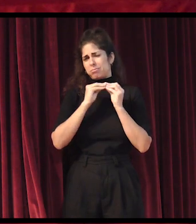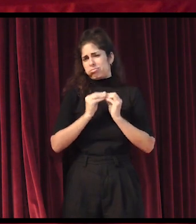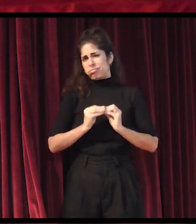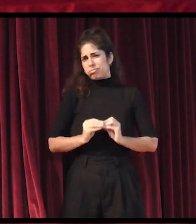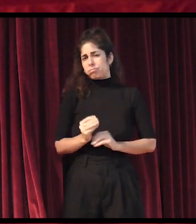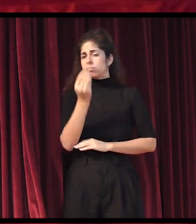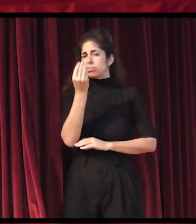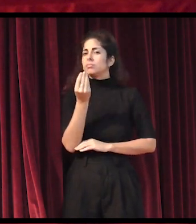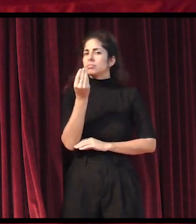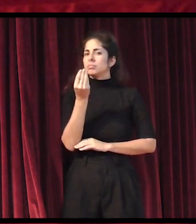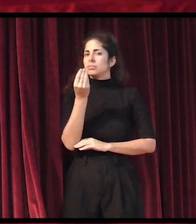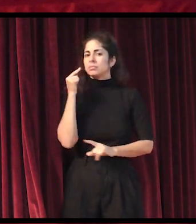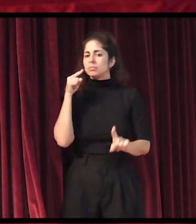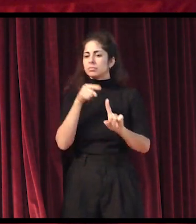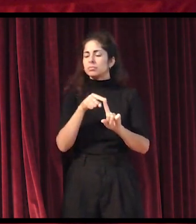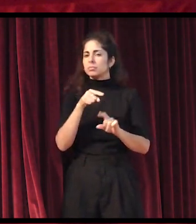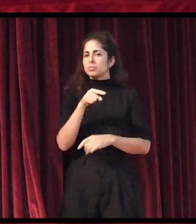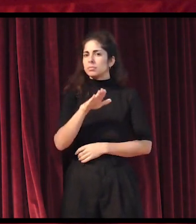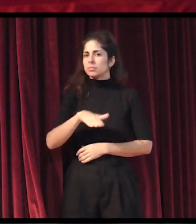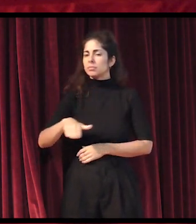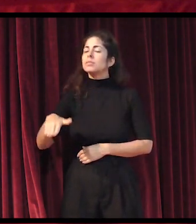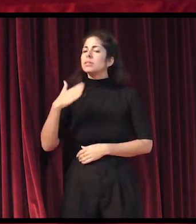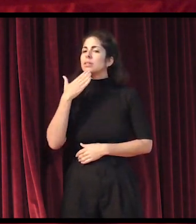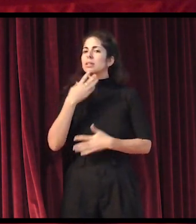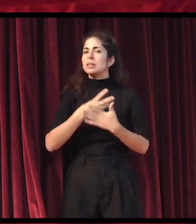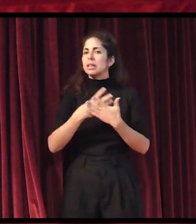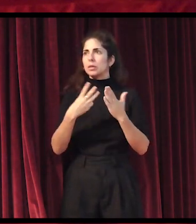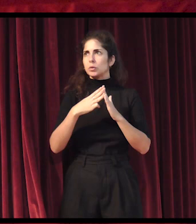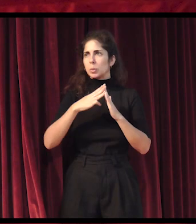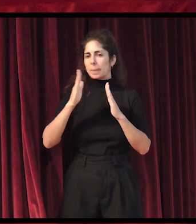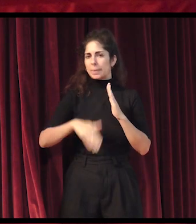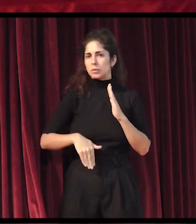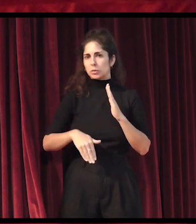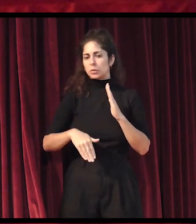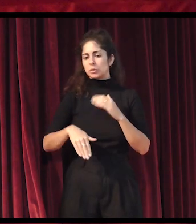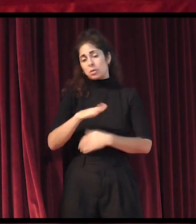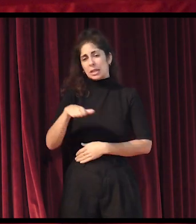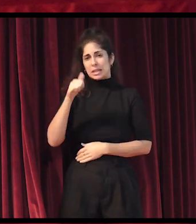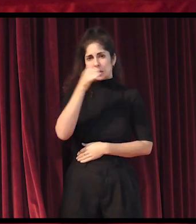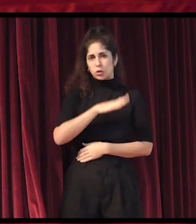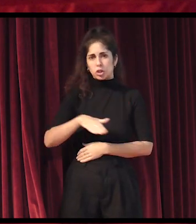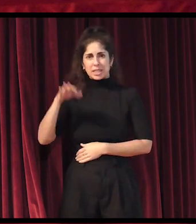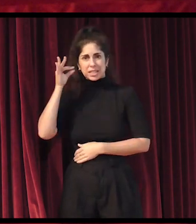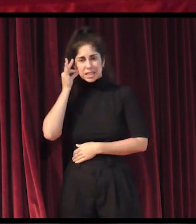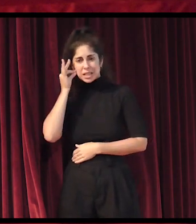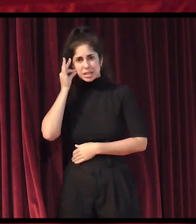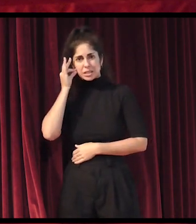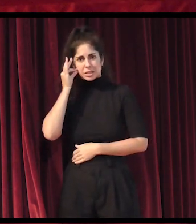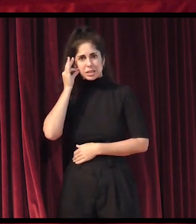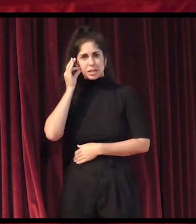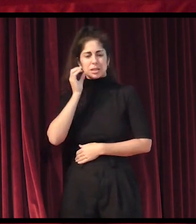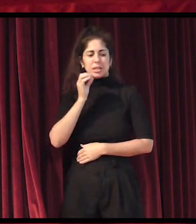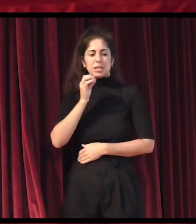estableció para proteger a los menores, bueno, a los menores o a los niños y niñas que traían hasta aquí, los menores